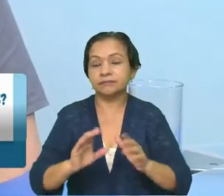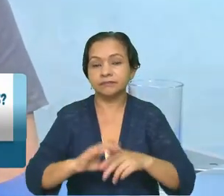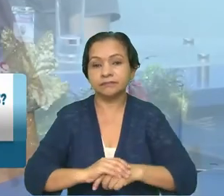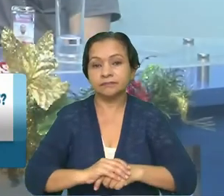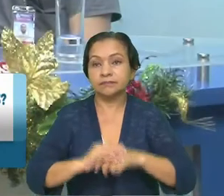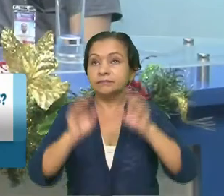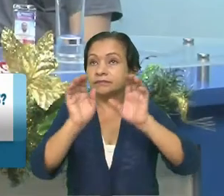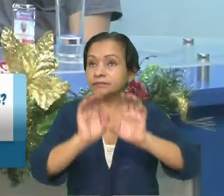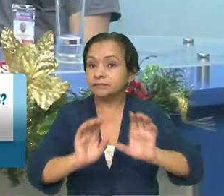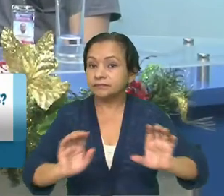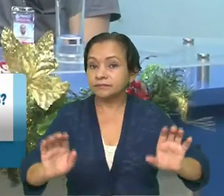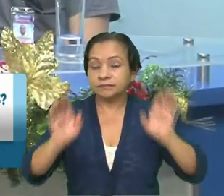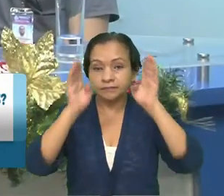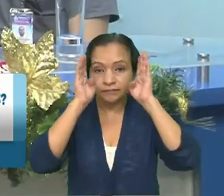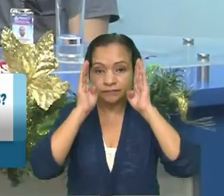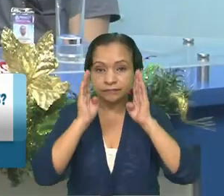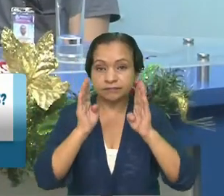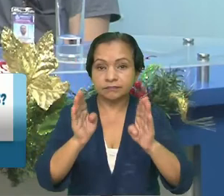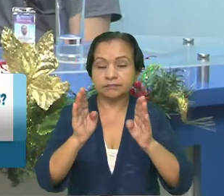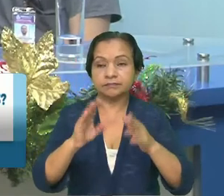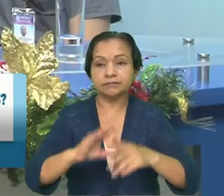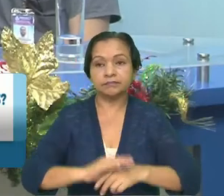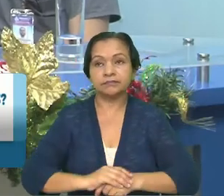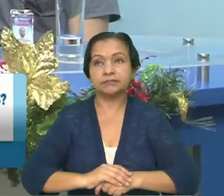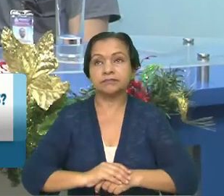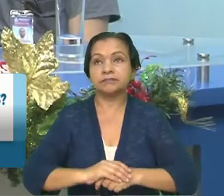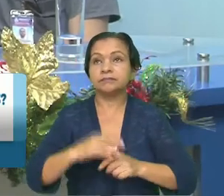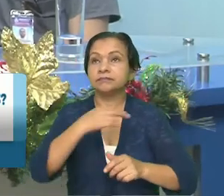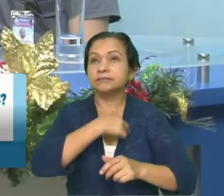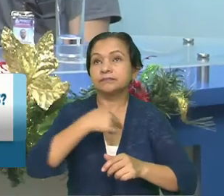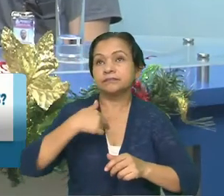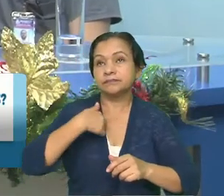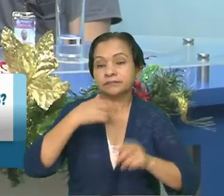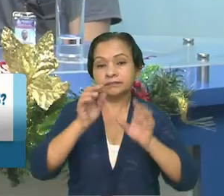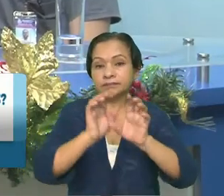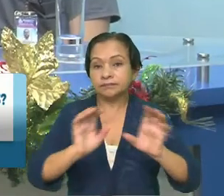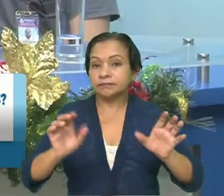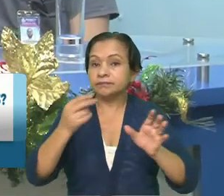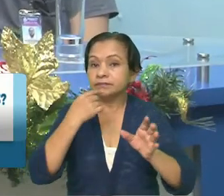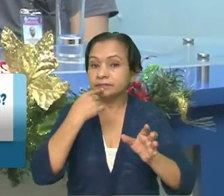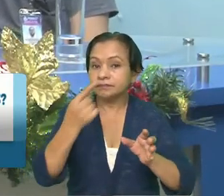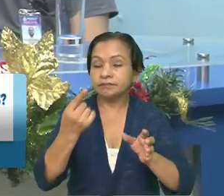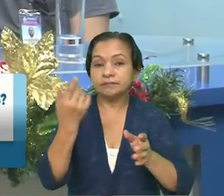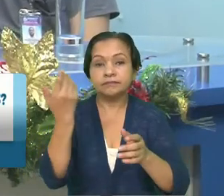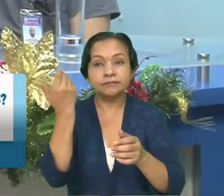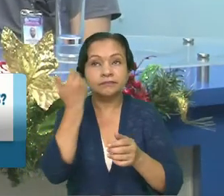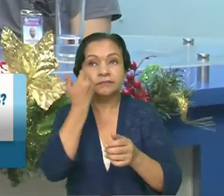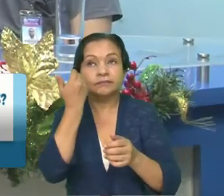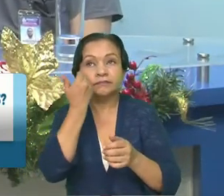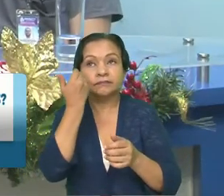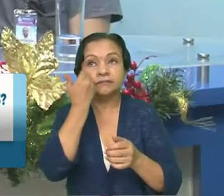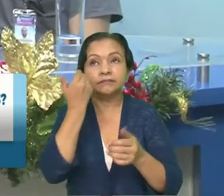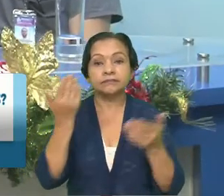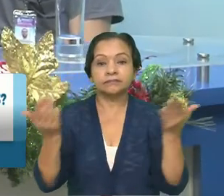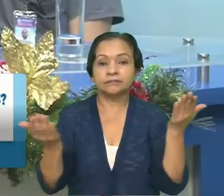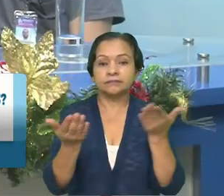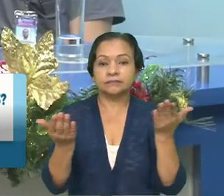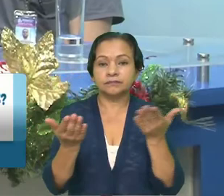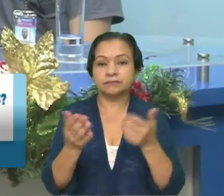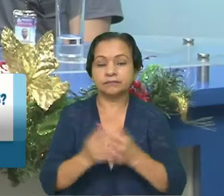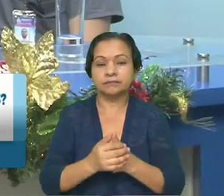caso de los niños me llamó mucho la atención, doctor, porque generalmente los niños están expuestos mucho a las infecciones y